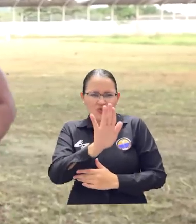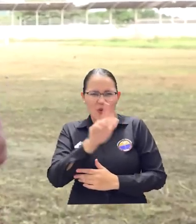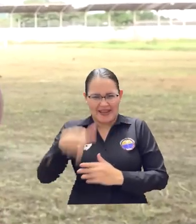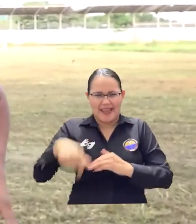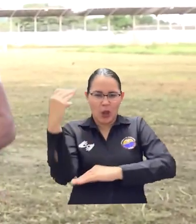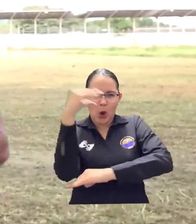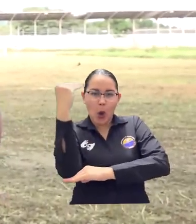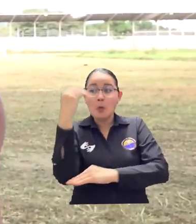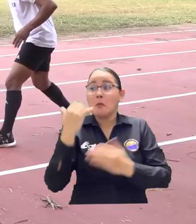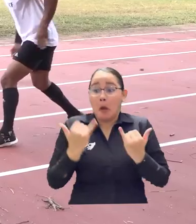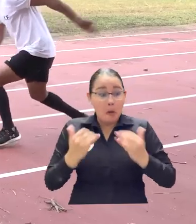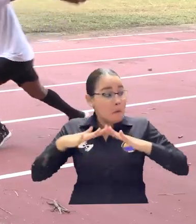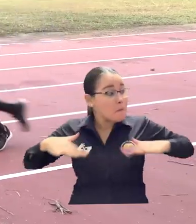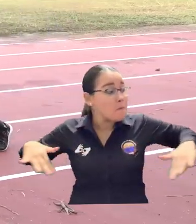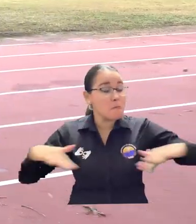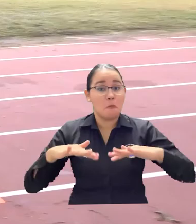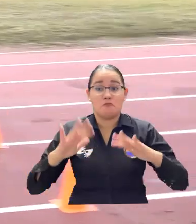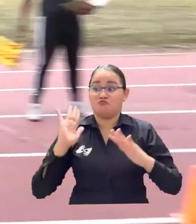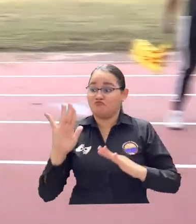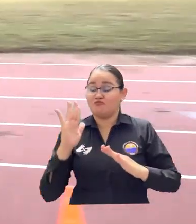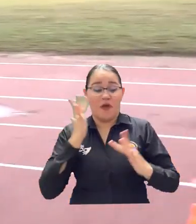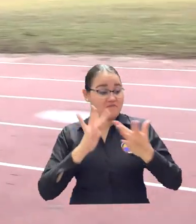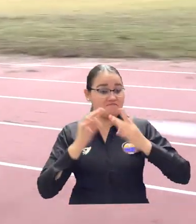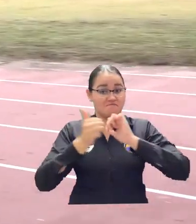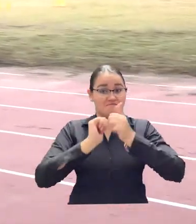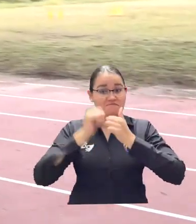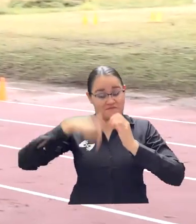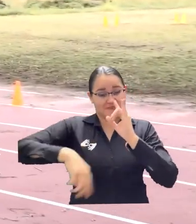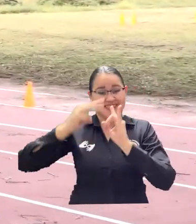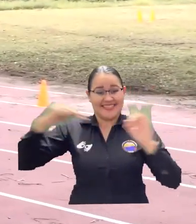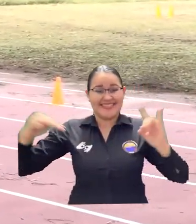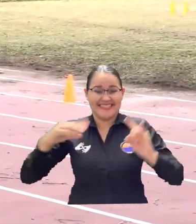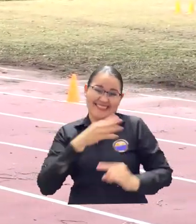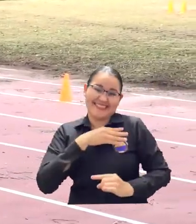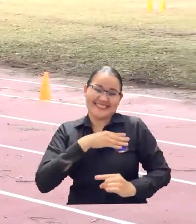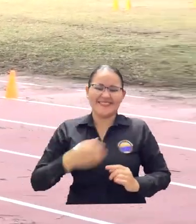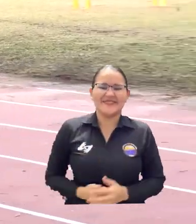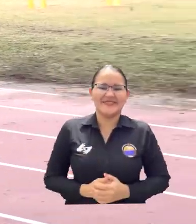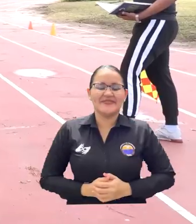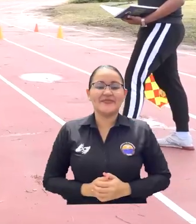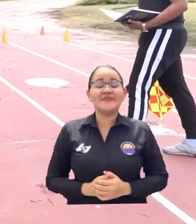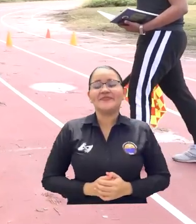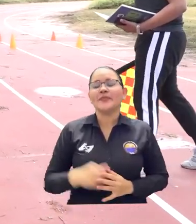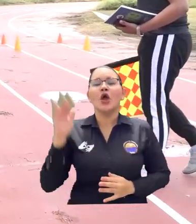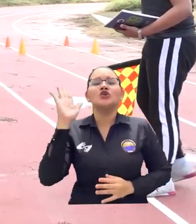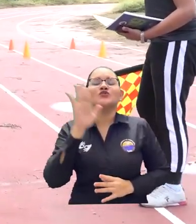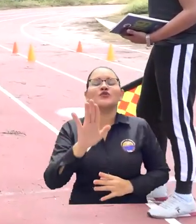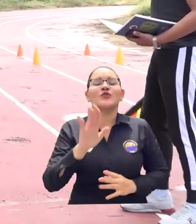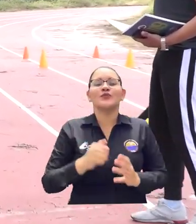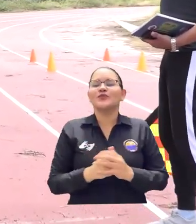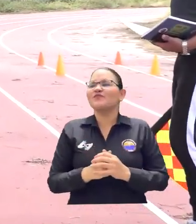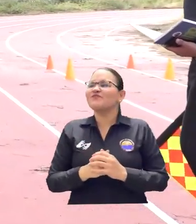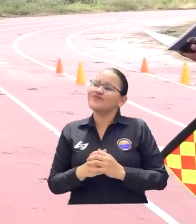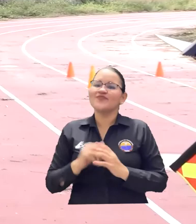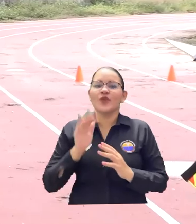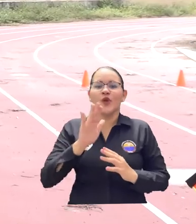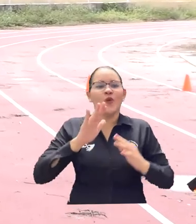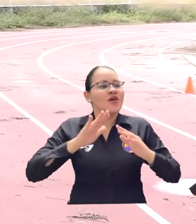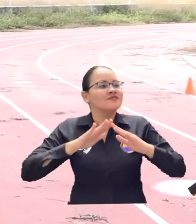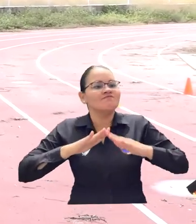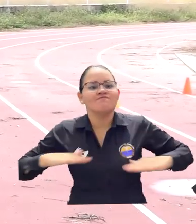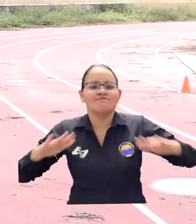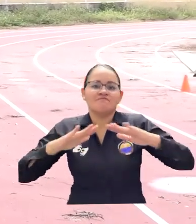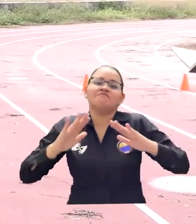del departamento del Magdalena con miras a la participación en el inicio del fútbol profesional colombiano prevista para el mes de septiembre.